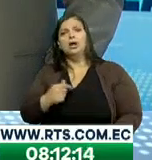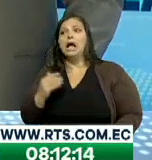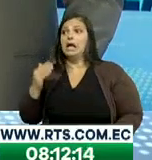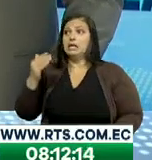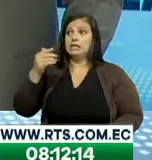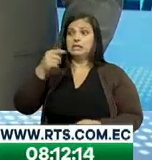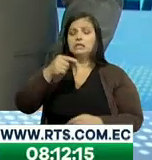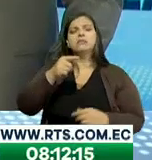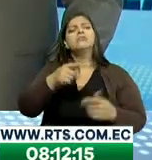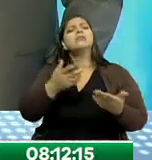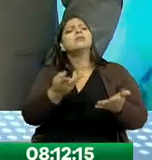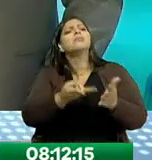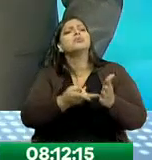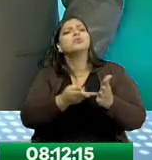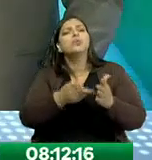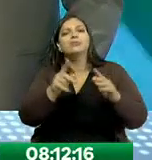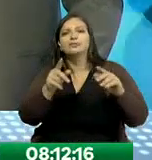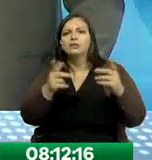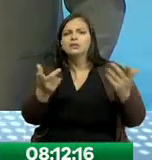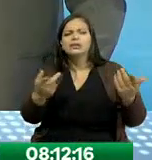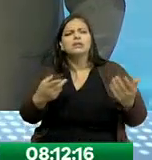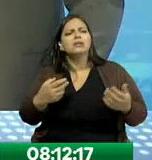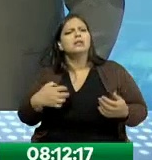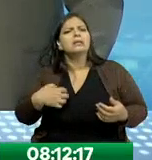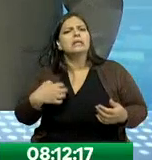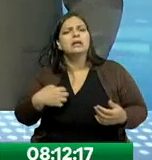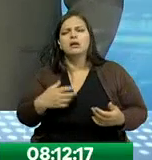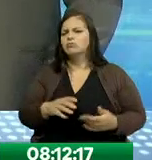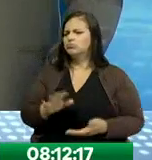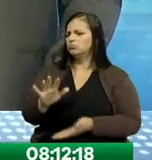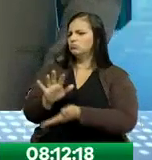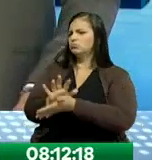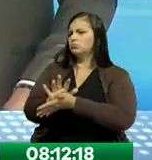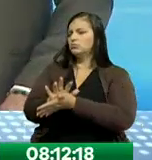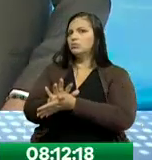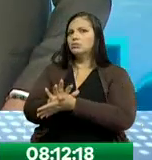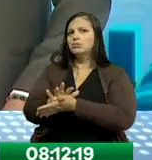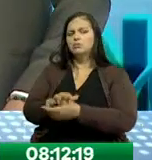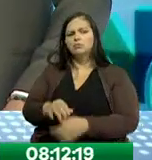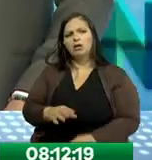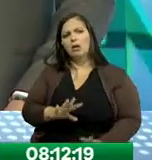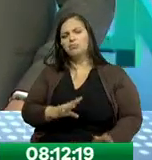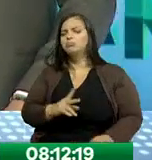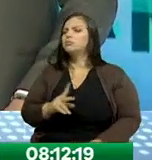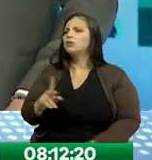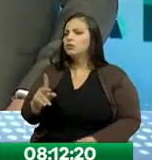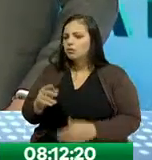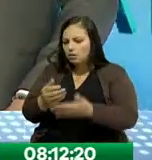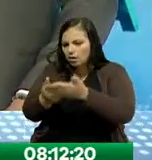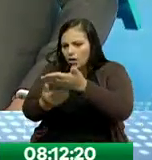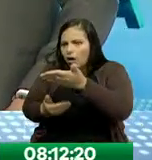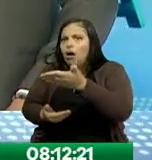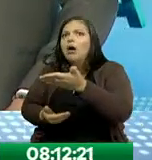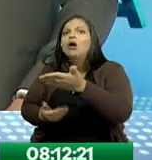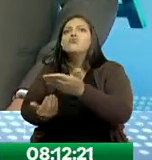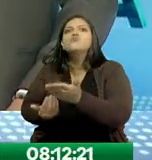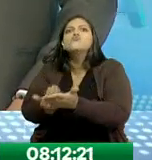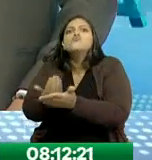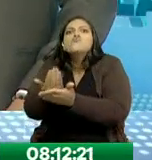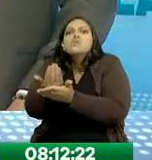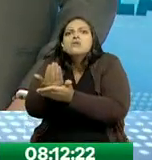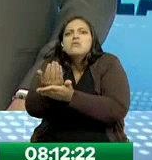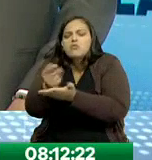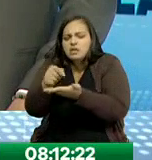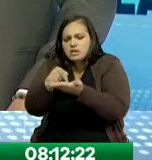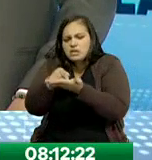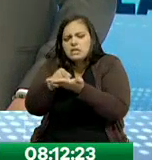ahí tuve, ahora el último octubre llegó 57.38. Ya. Vengo a reclamar, ya voy dos veces, tres veces con esta.